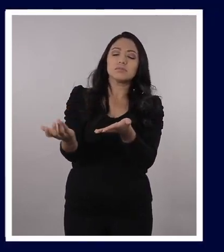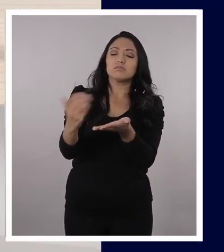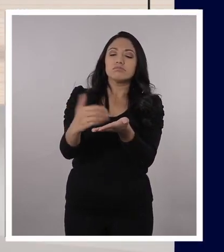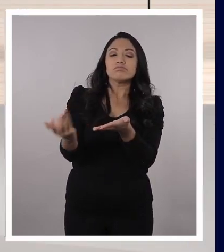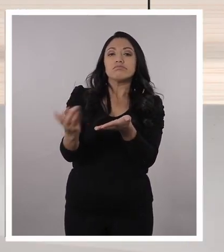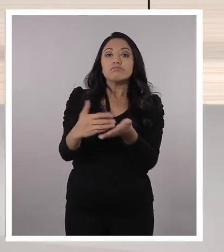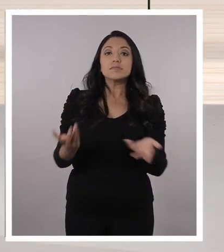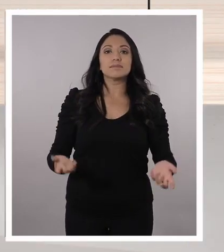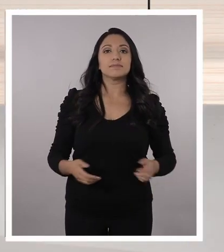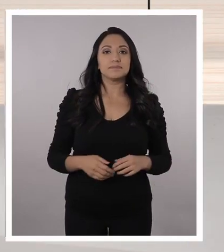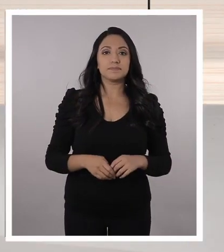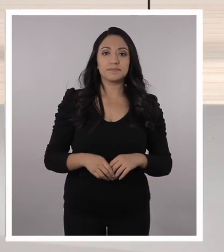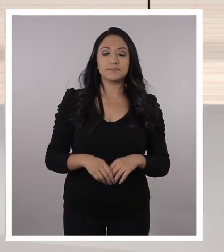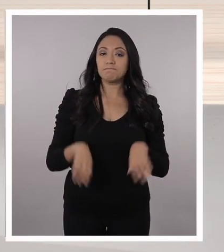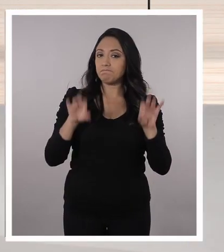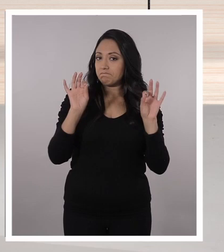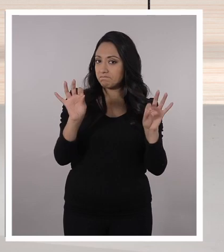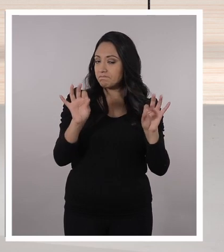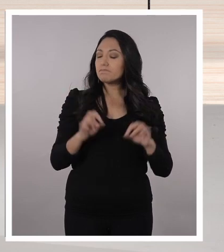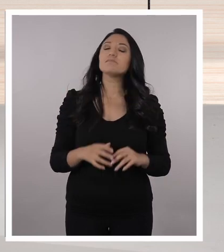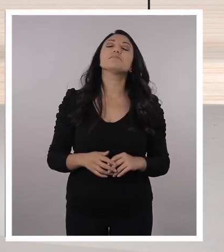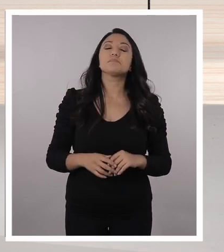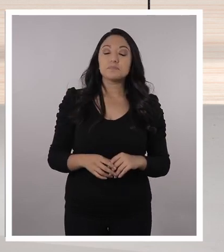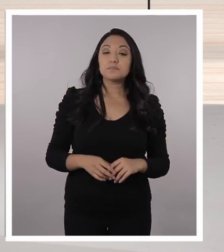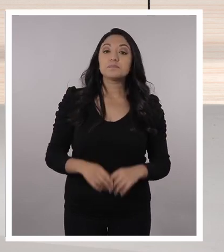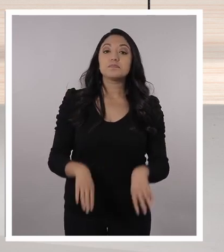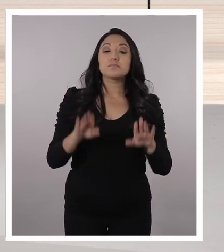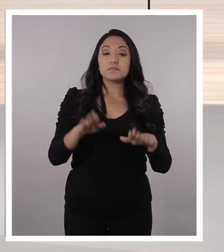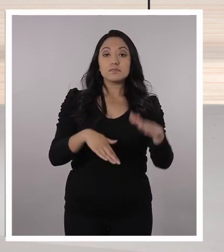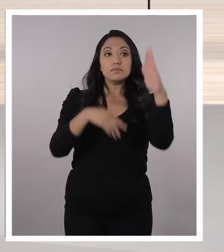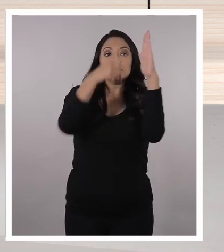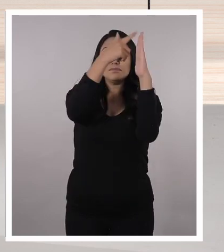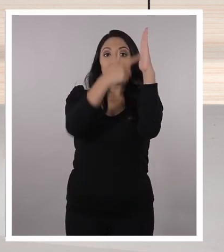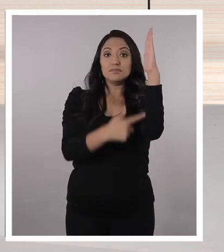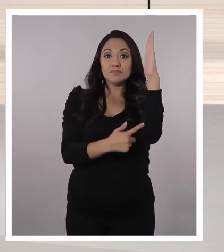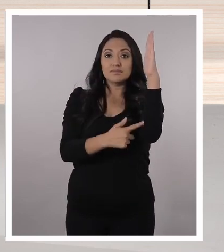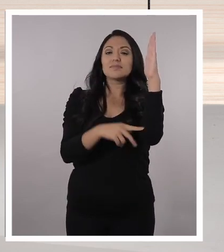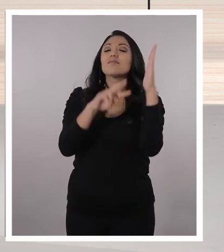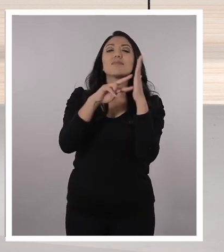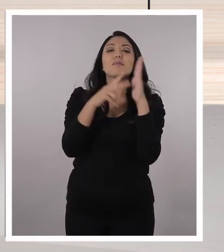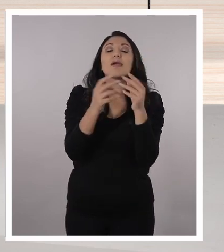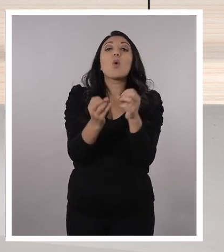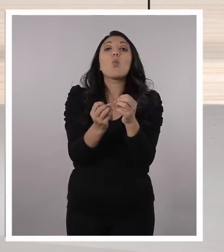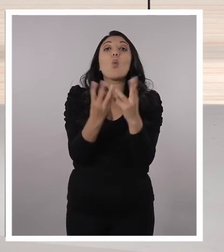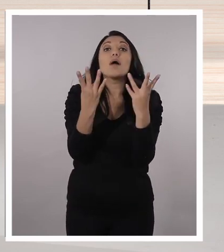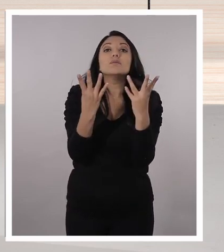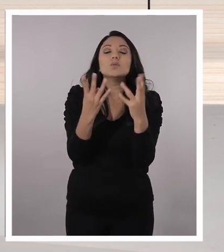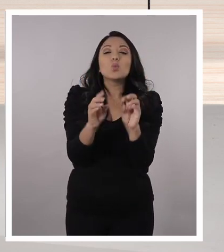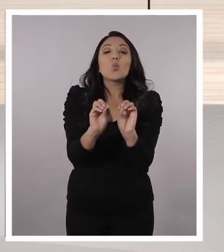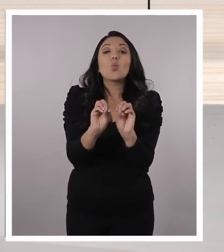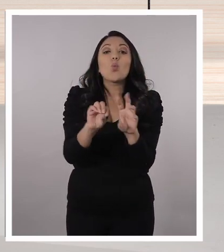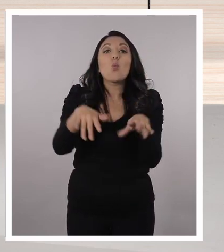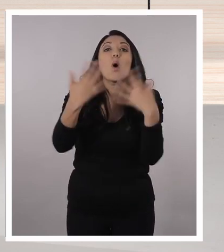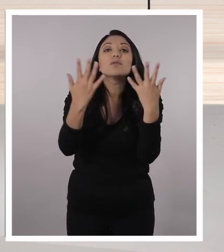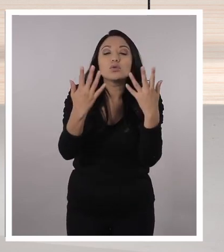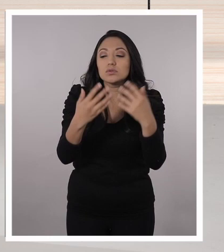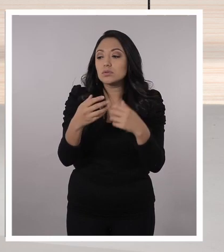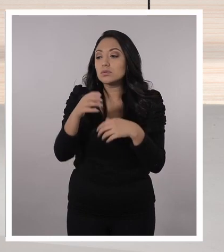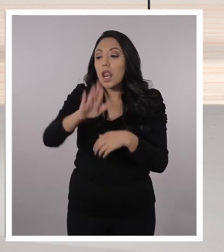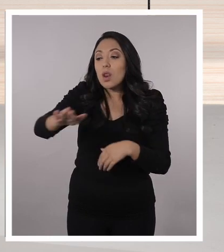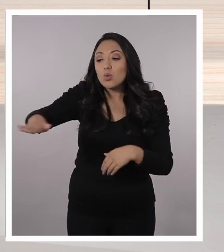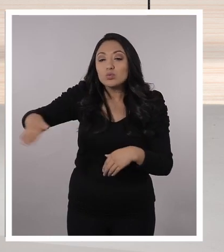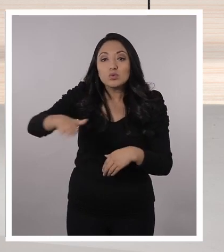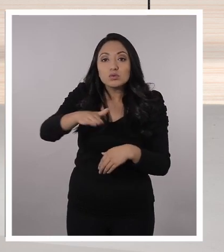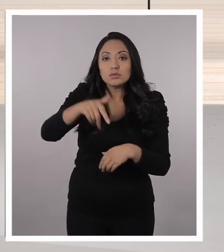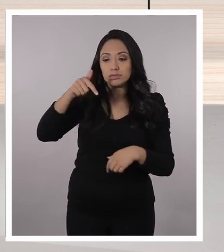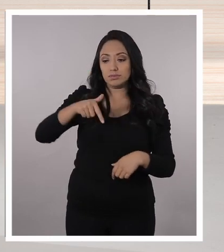muestra estadística. Perfecto, Webster. Excelente. ¿La frecuencia qué es? Es la cantidad, ¿sí?, de chicos que